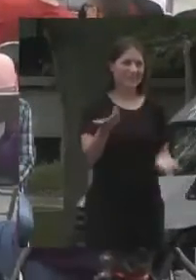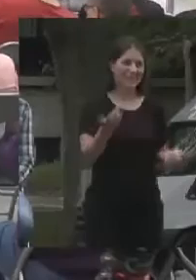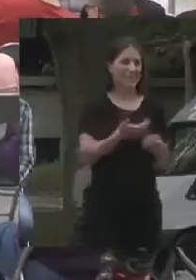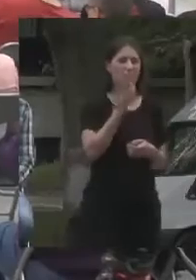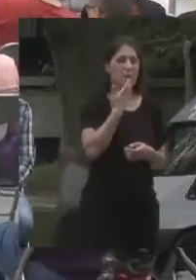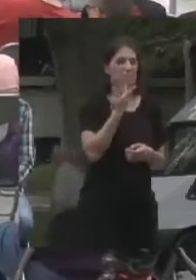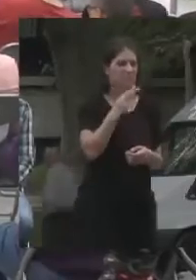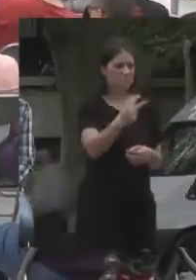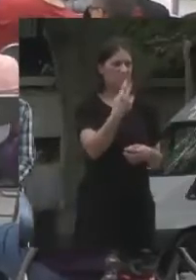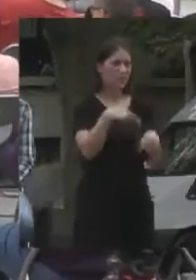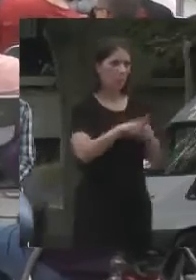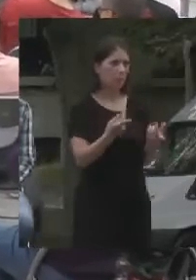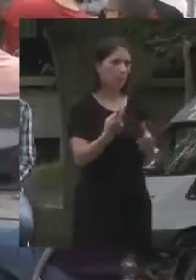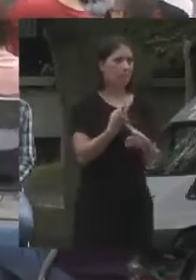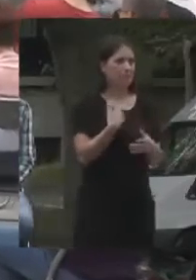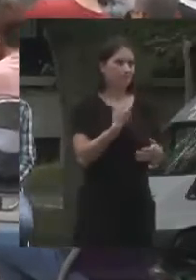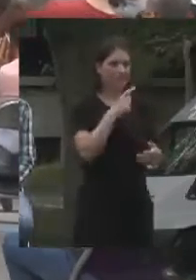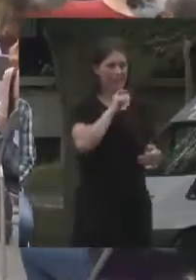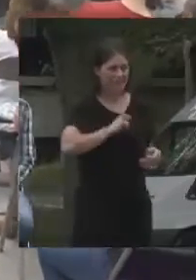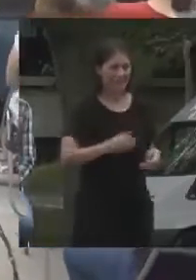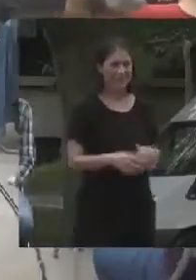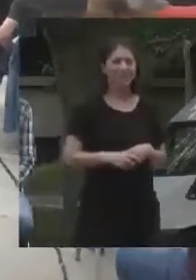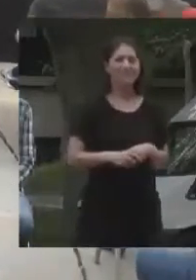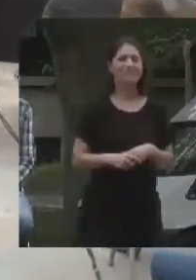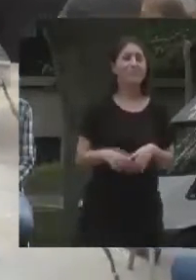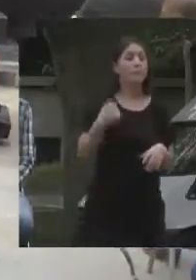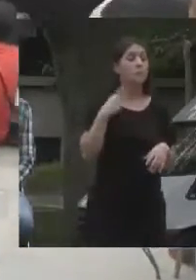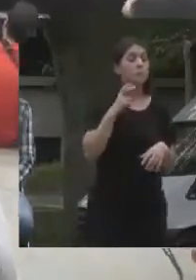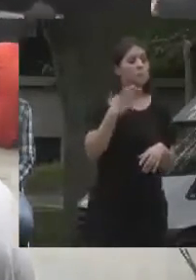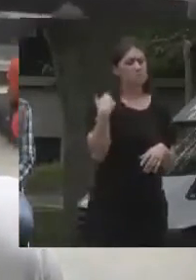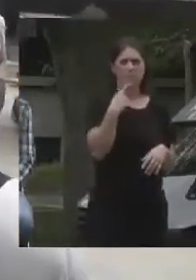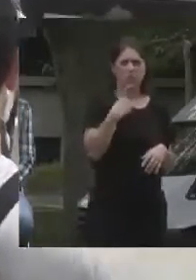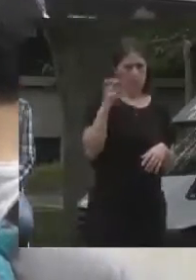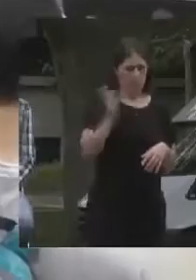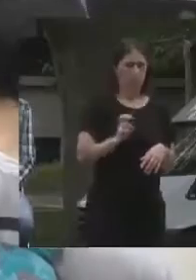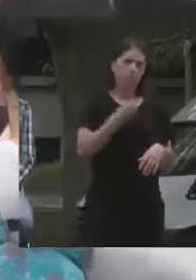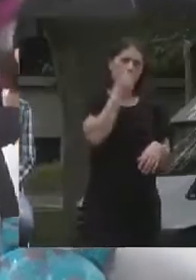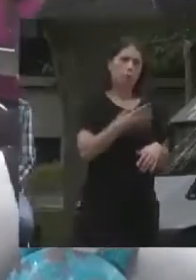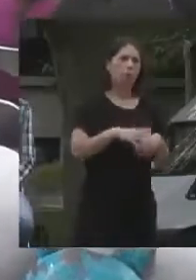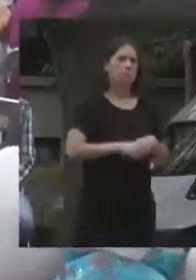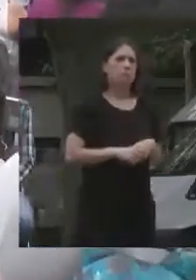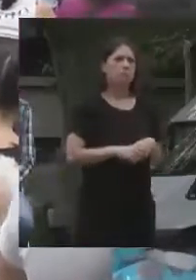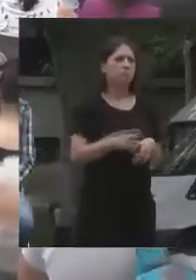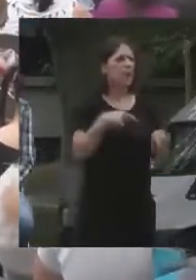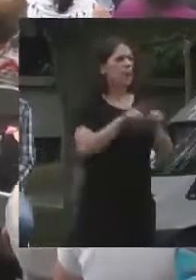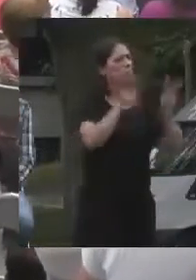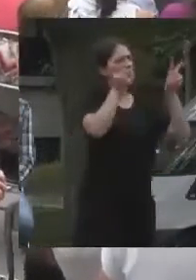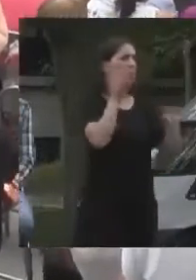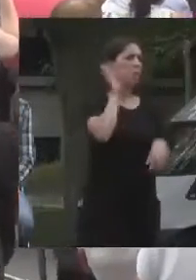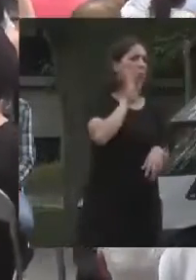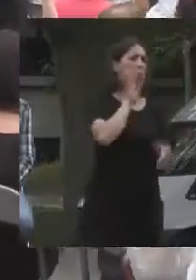moi espabilada, pois non decides, non? Pois cando souben que viña para aquí, dixen, bueno, non vou falar da